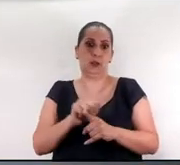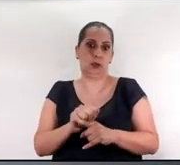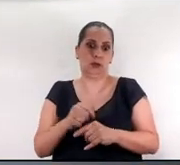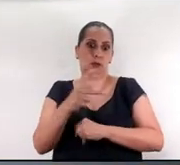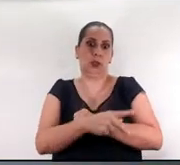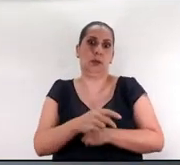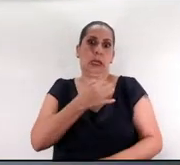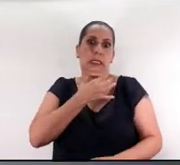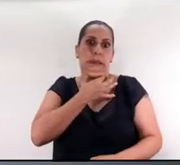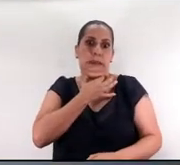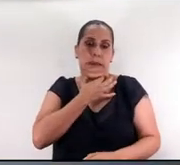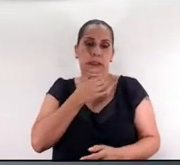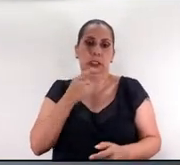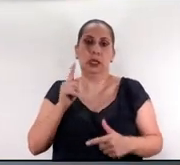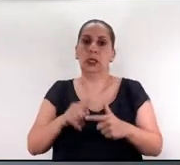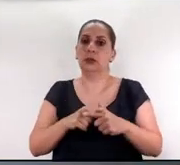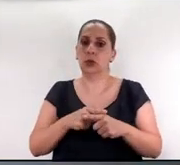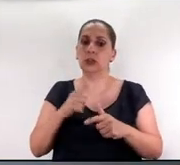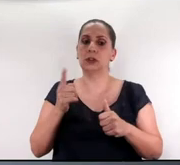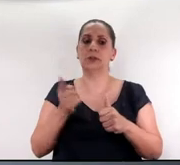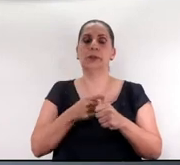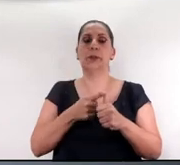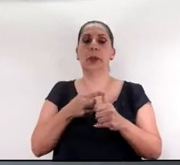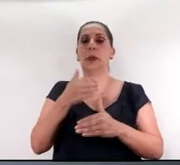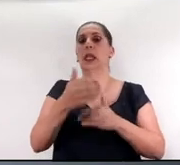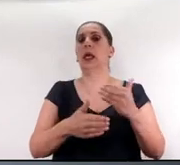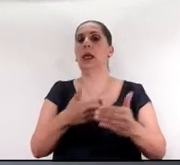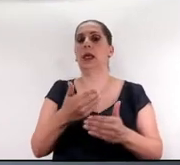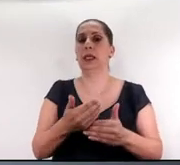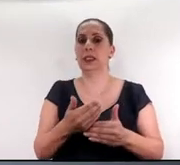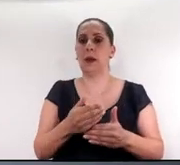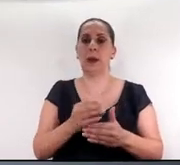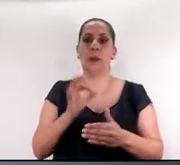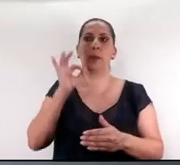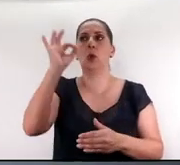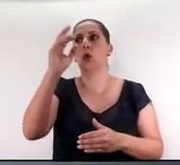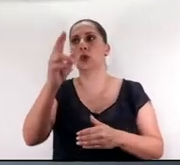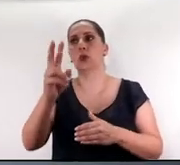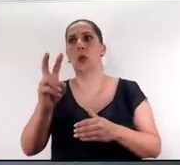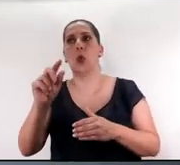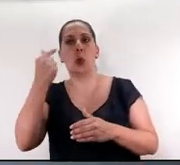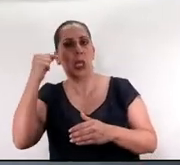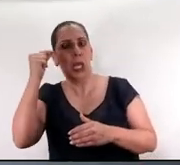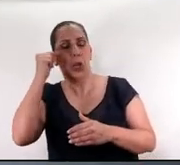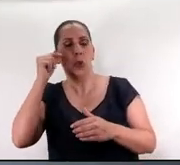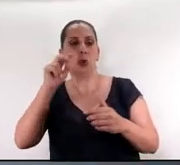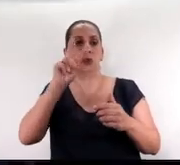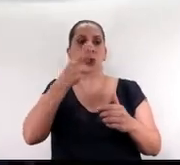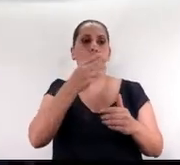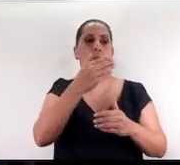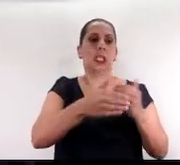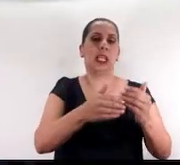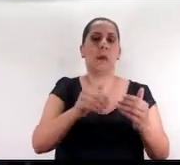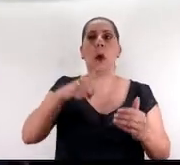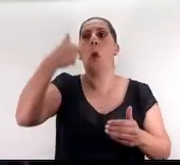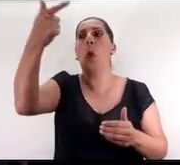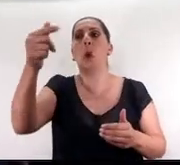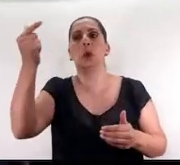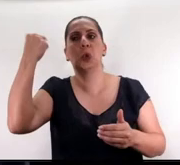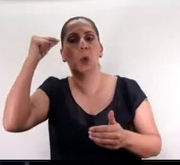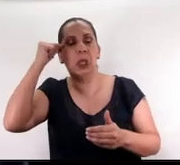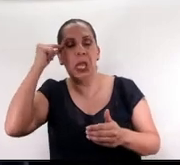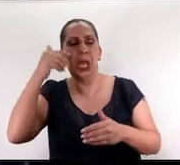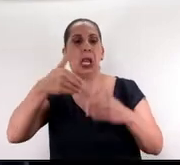país obliguen a que la primera etapa corresponda al próximo gobierno y la segunda al siguiente, y tal vez quede otra